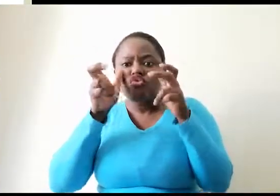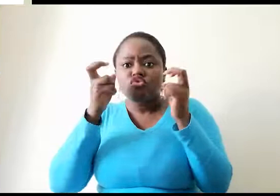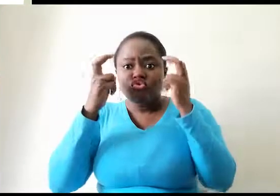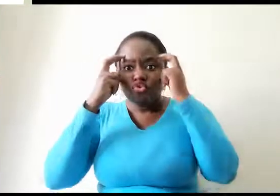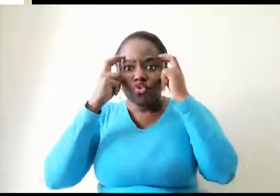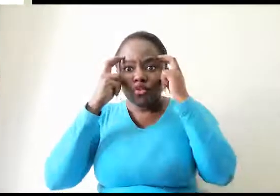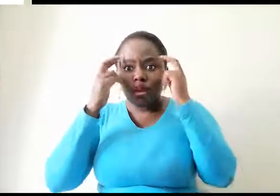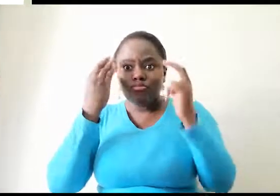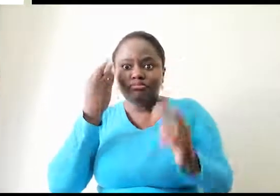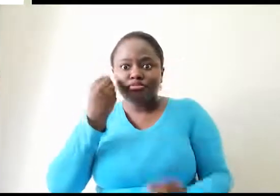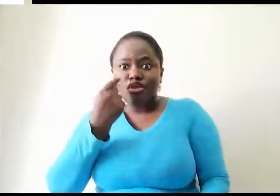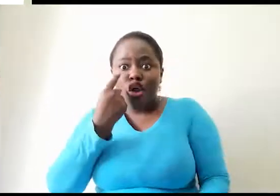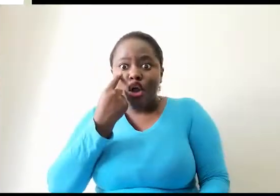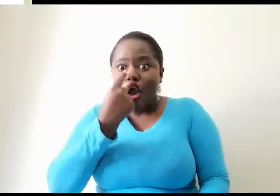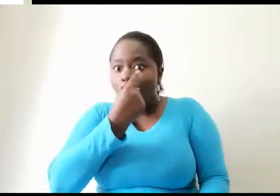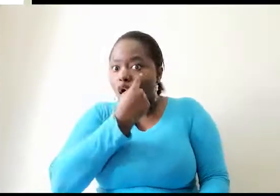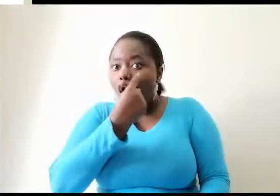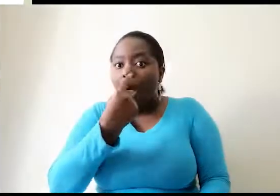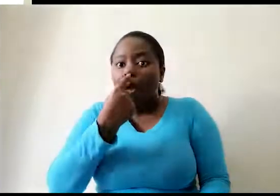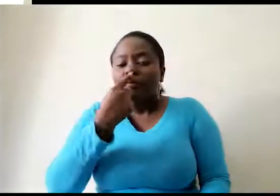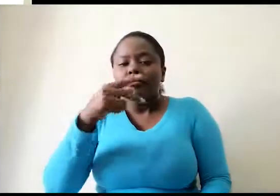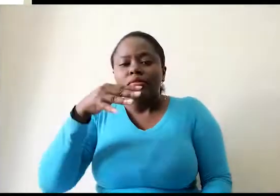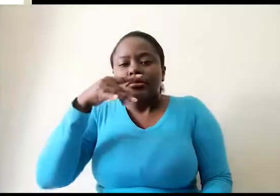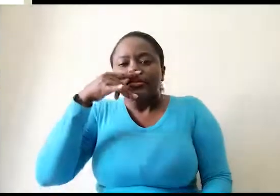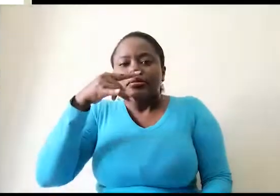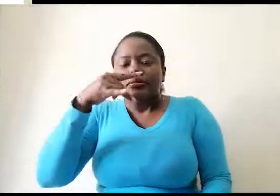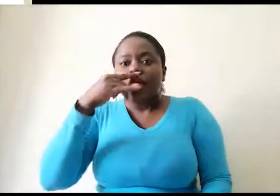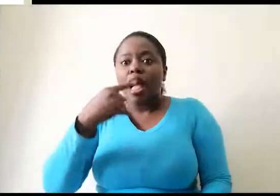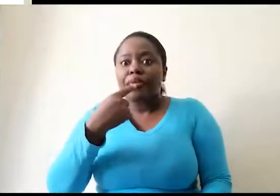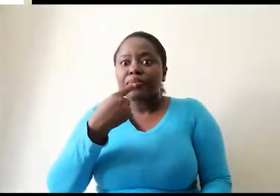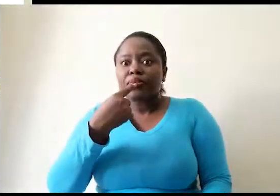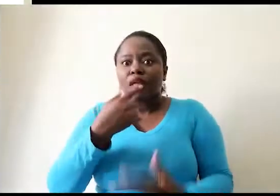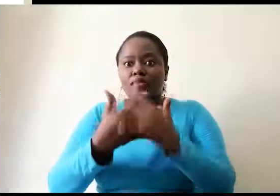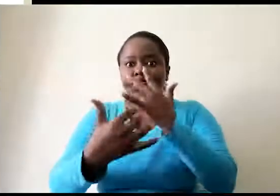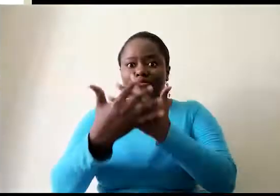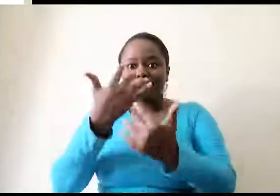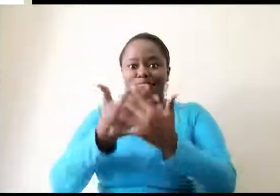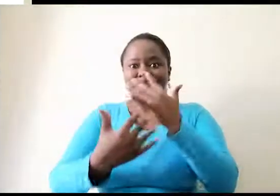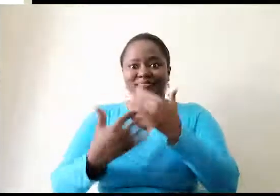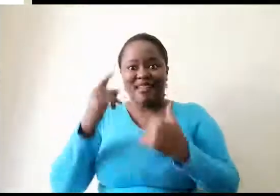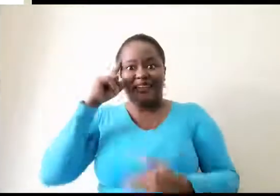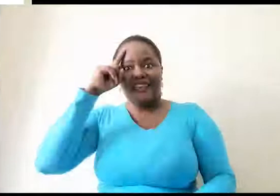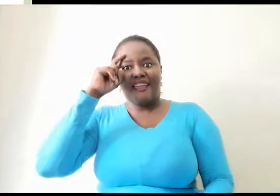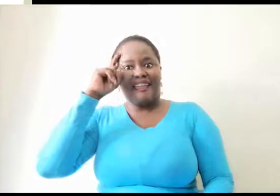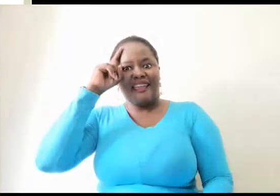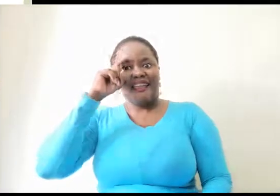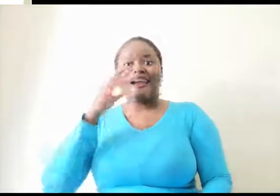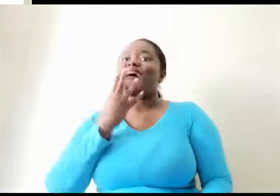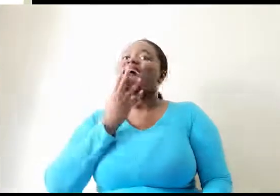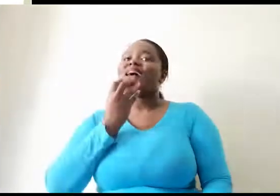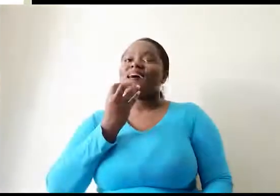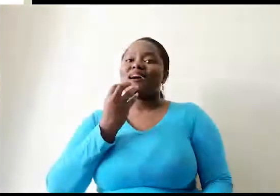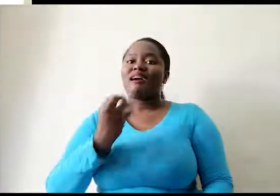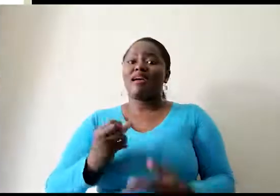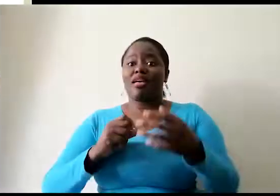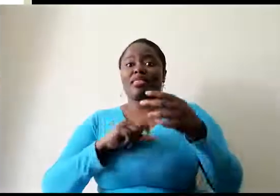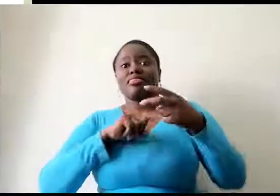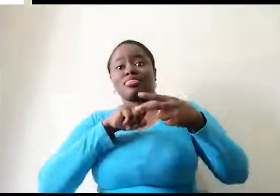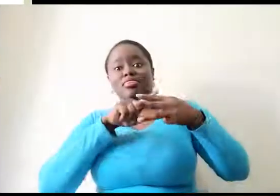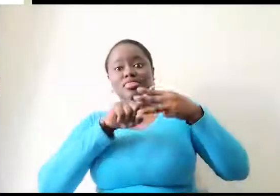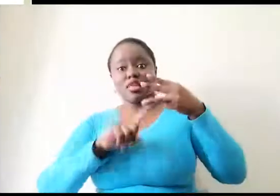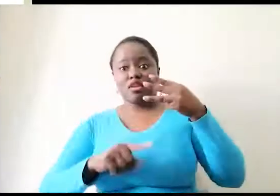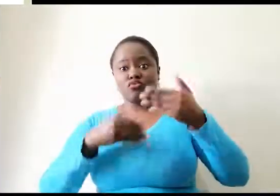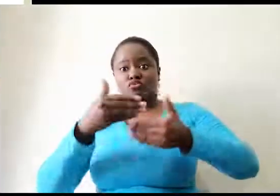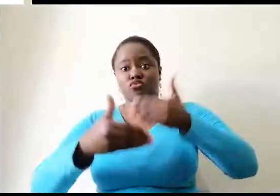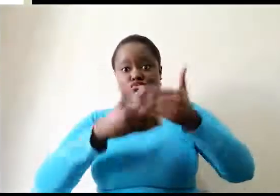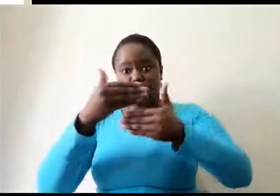de los sentidos y así nos formamos las ideas generales. Según Epicuro, existen tres